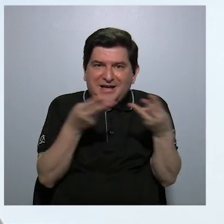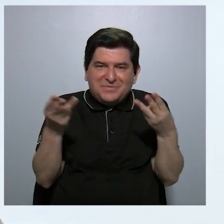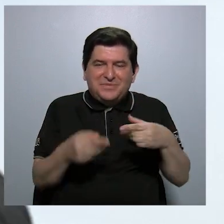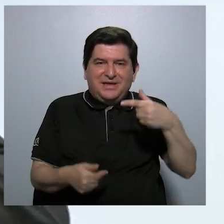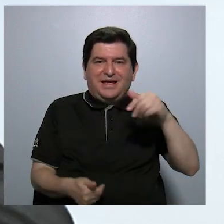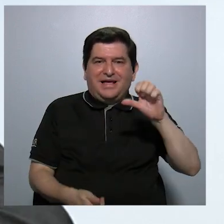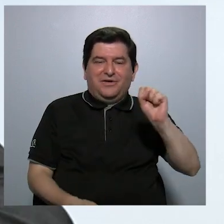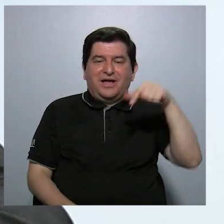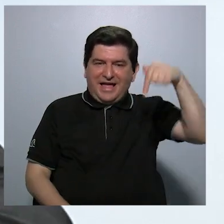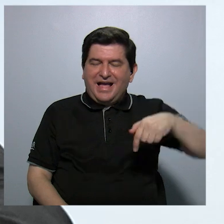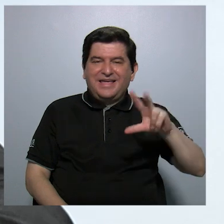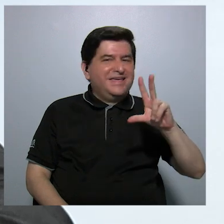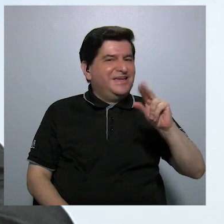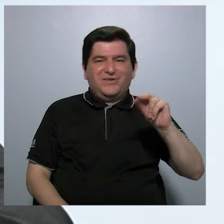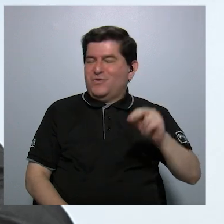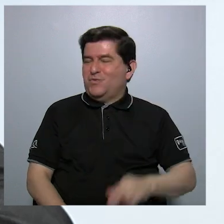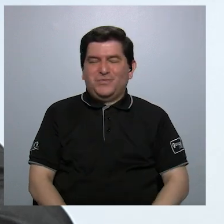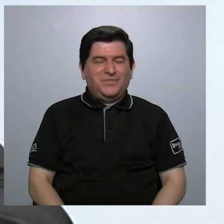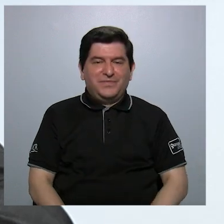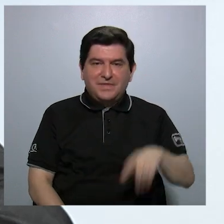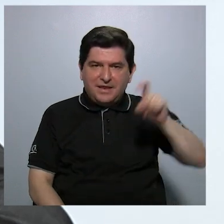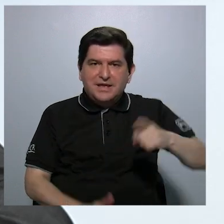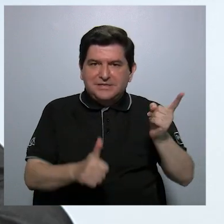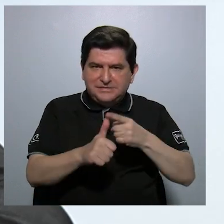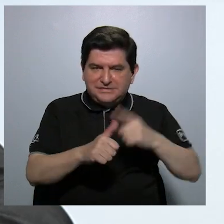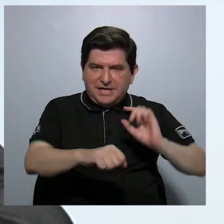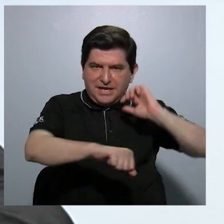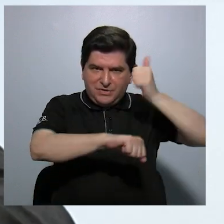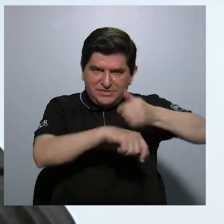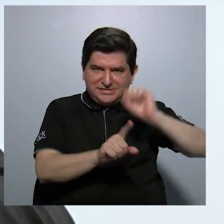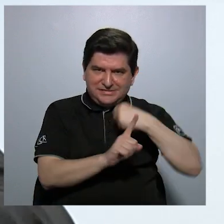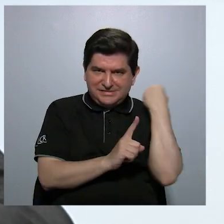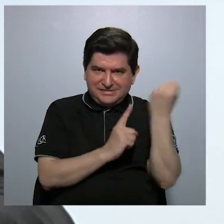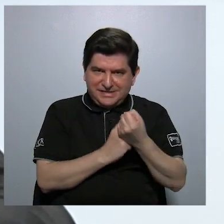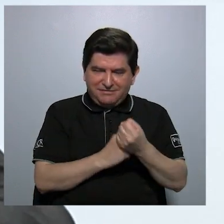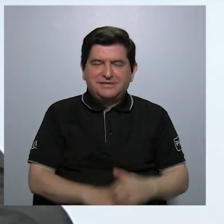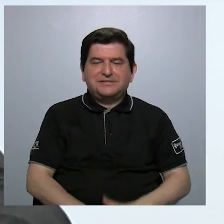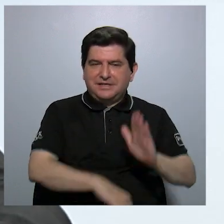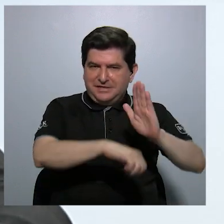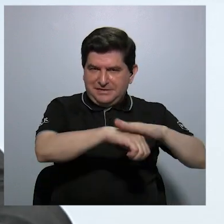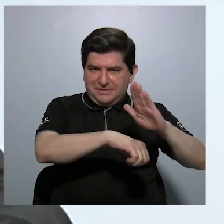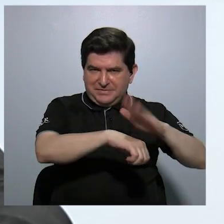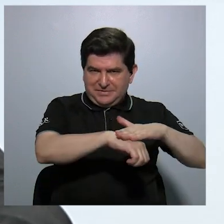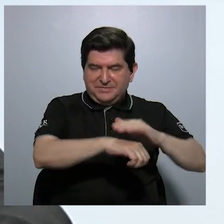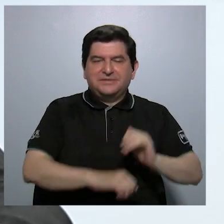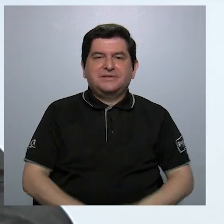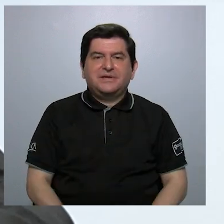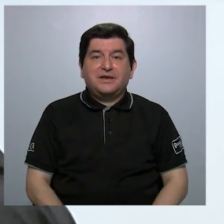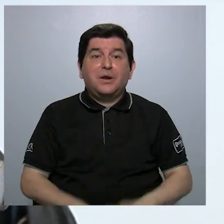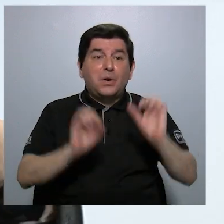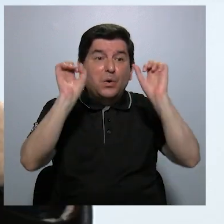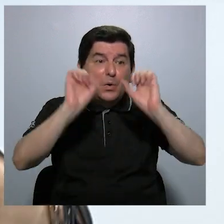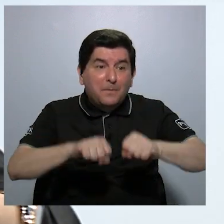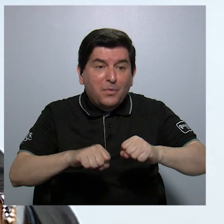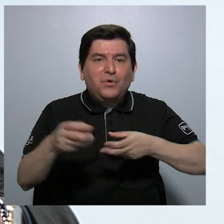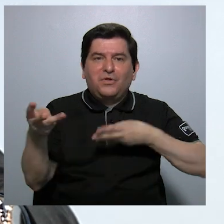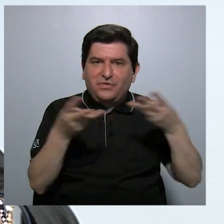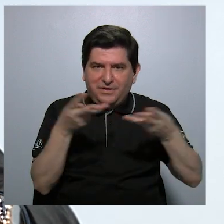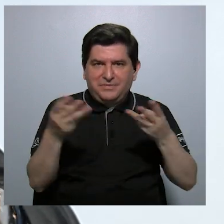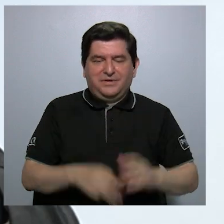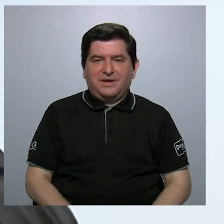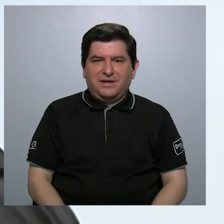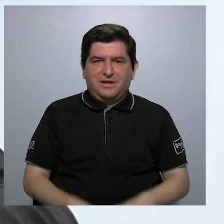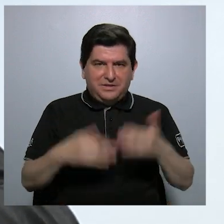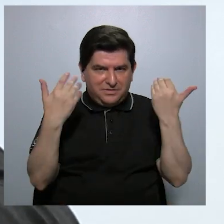gas. Aquí en Costa Rica no. Aquí en Costa Rica tenemos primero que crear esas condiciones habilitadoras para generar el